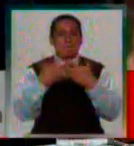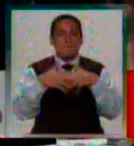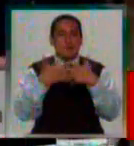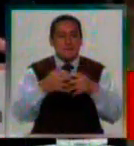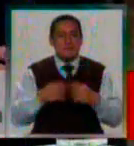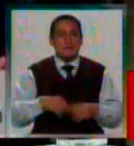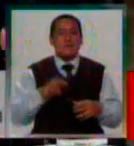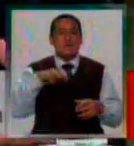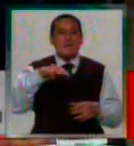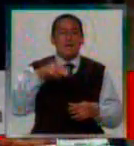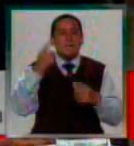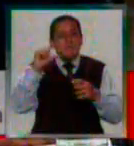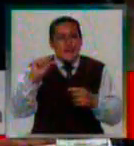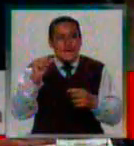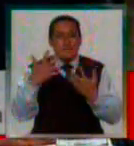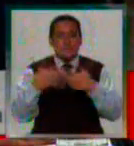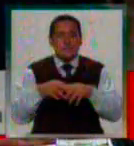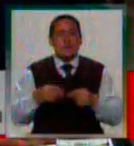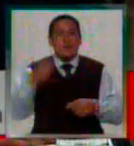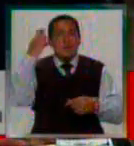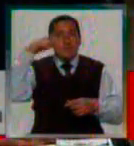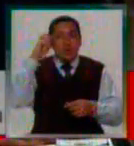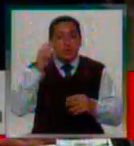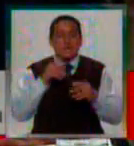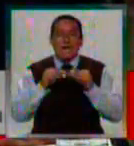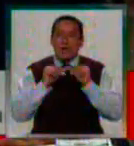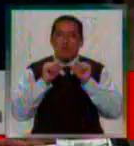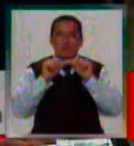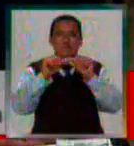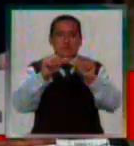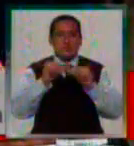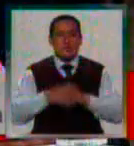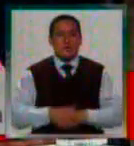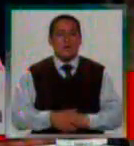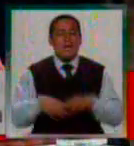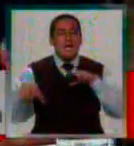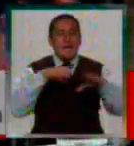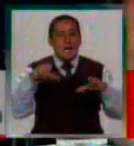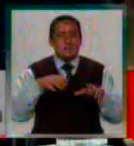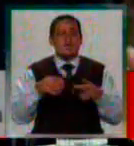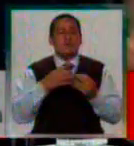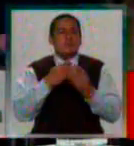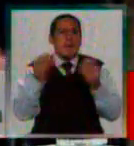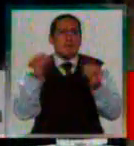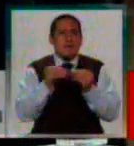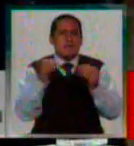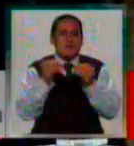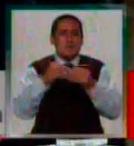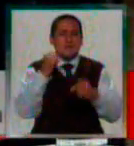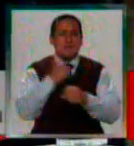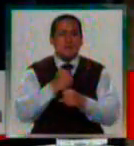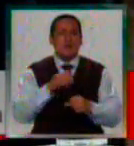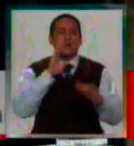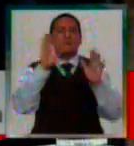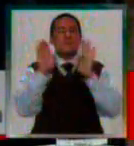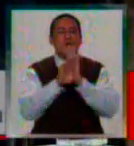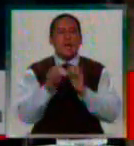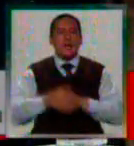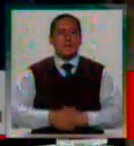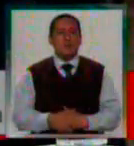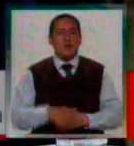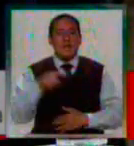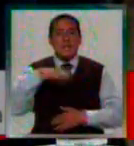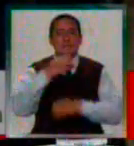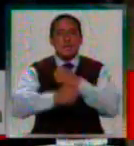todo las mipes puedan proyectarse seguir haciendo produciendo y generando puestos de trabajo por ejemplo eh En